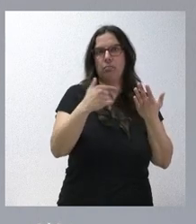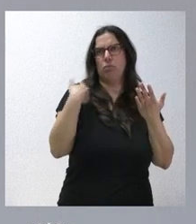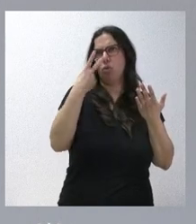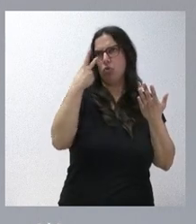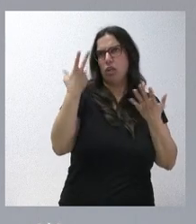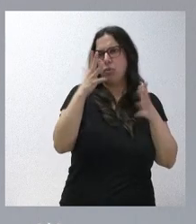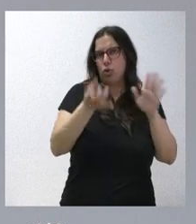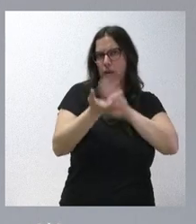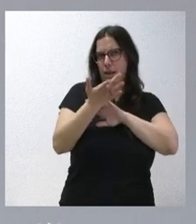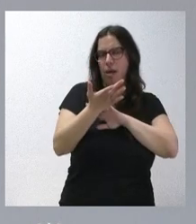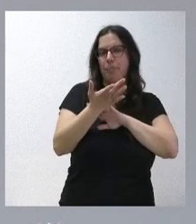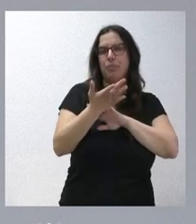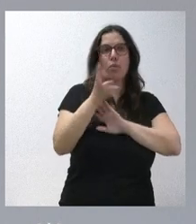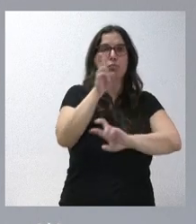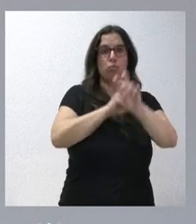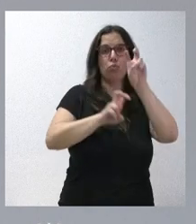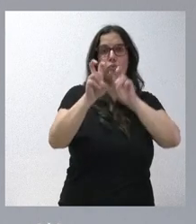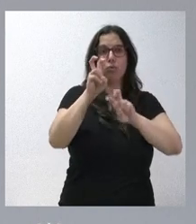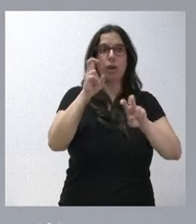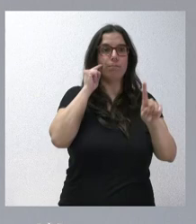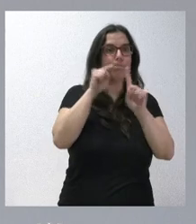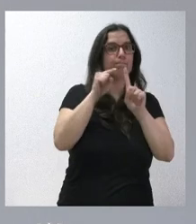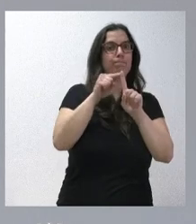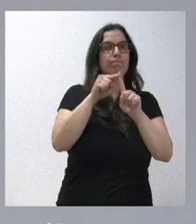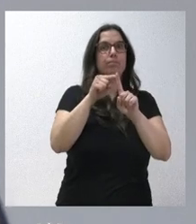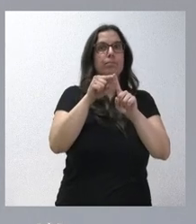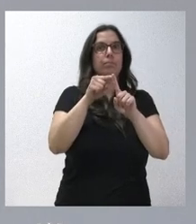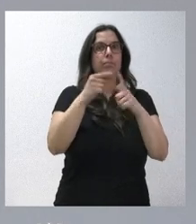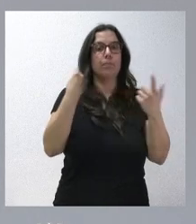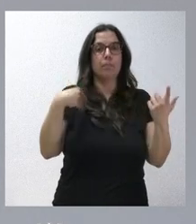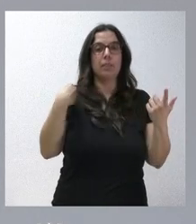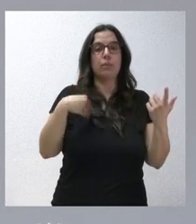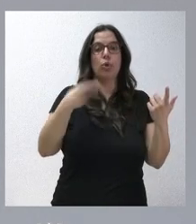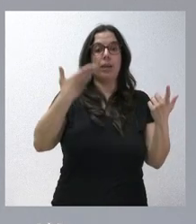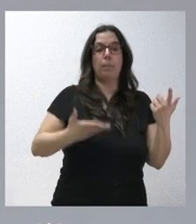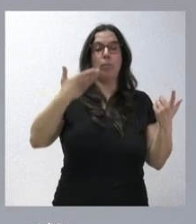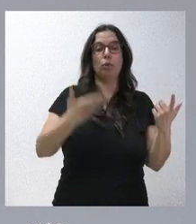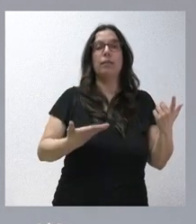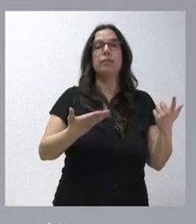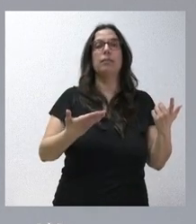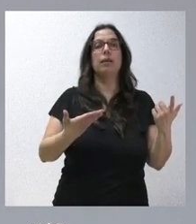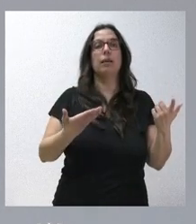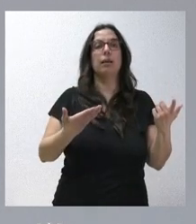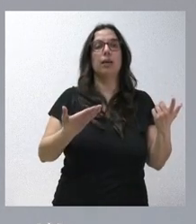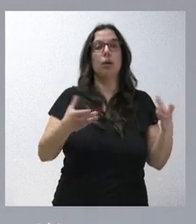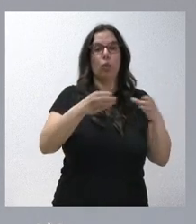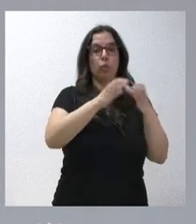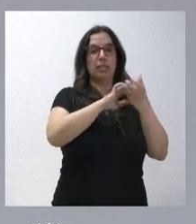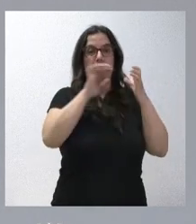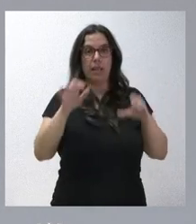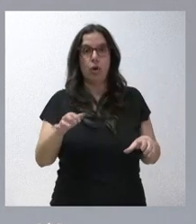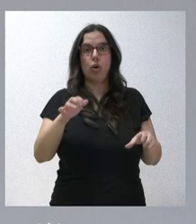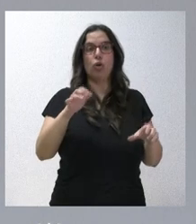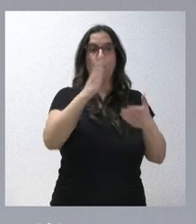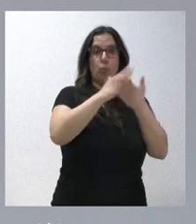años buscando precisamente trasladar la importancia de la junta de Castilla y león de la